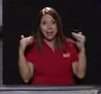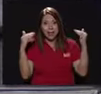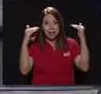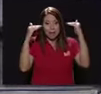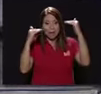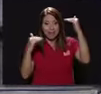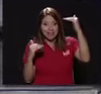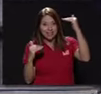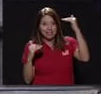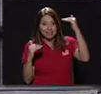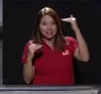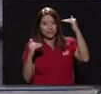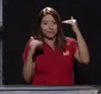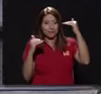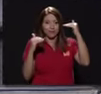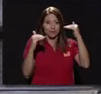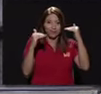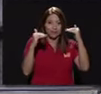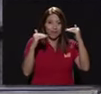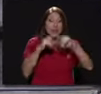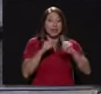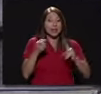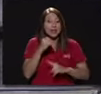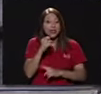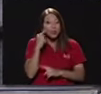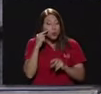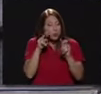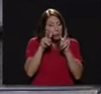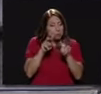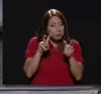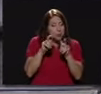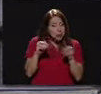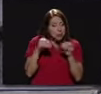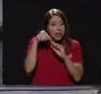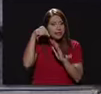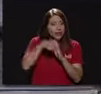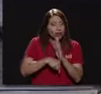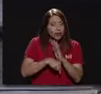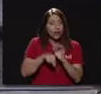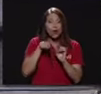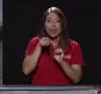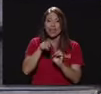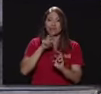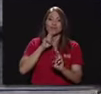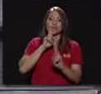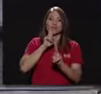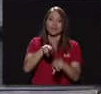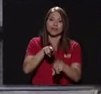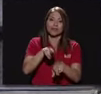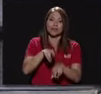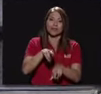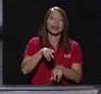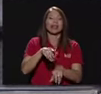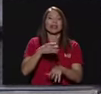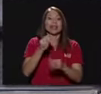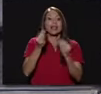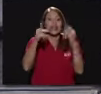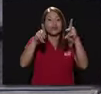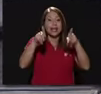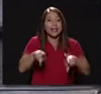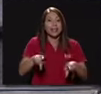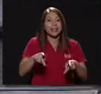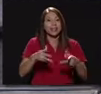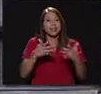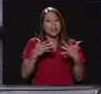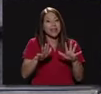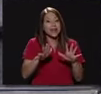venido reduciéndose, pero si uno analiza las cifras más a fondo se da cuenta que eso es producto de lo que decíamos al inicio, de que mucha